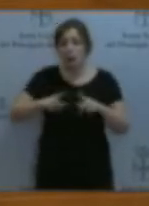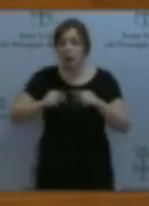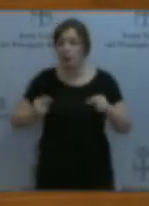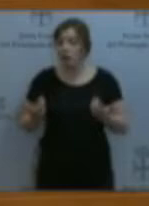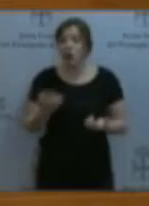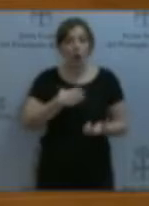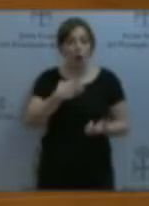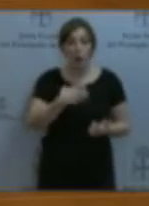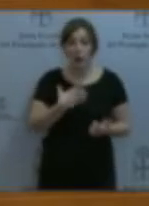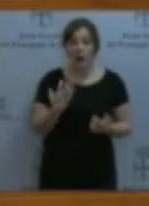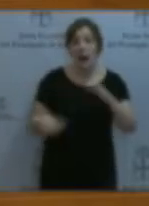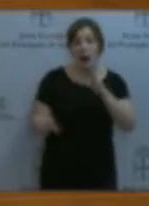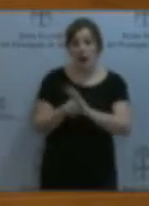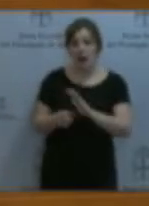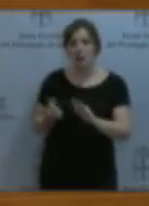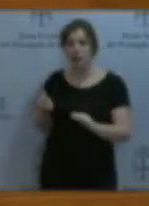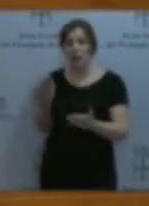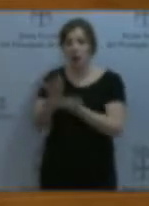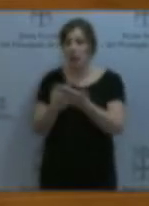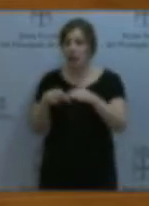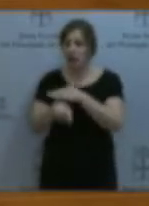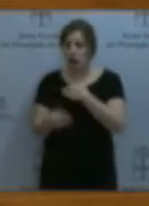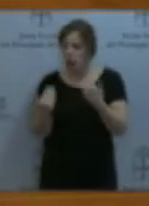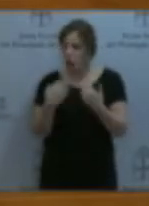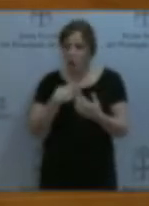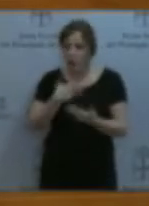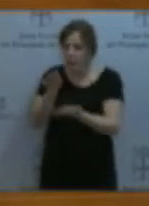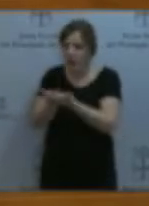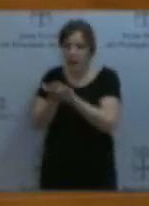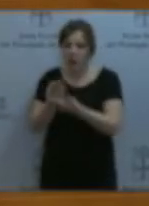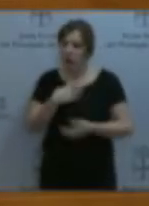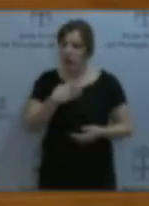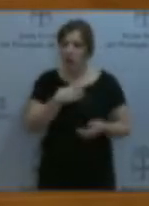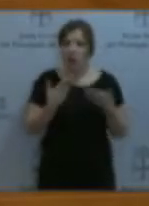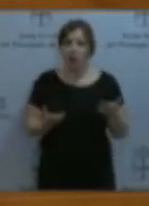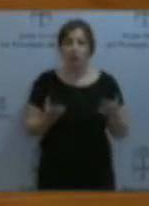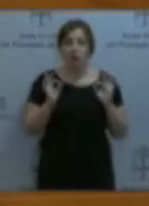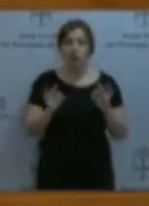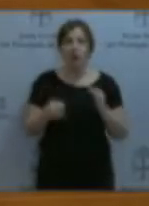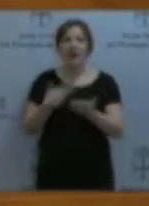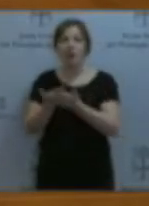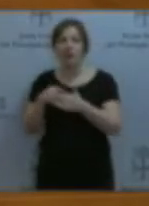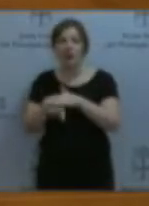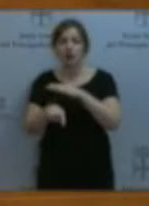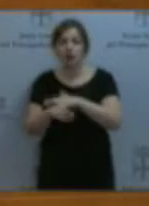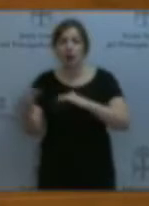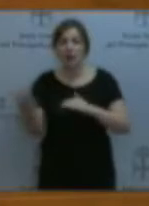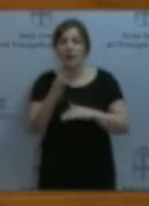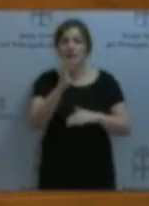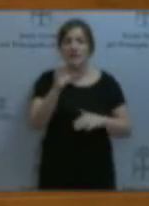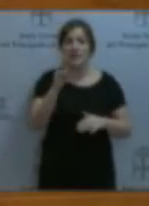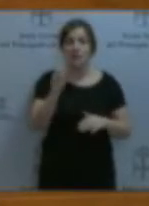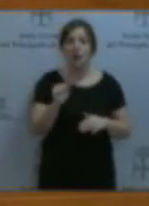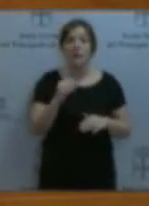puede recibir legalmente encomiendas de gestión. Y otro tanto podemos decir de la encomienda de gestión del SESPA a